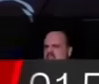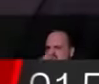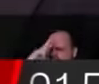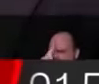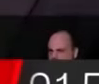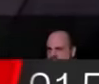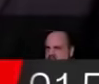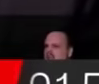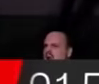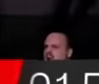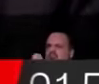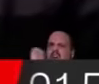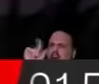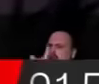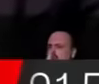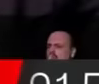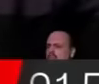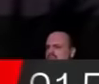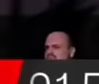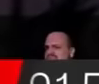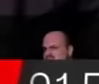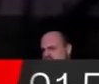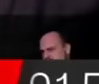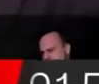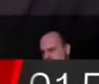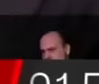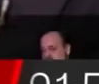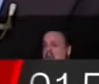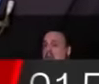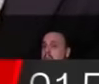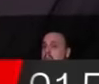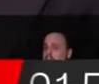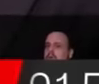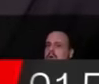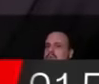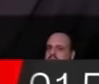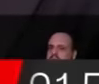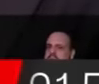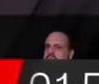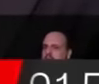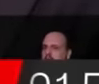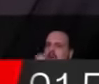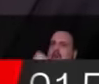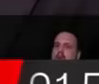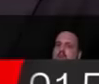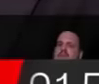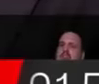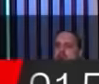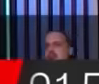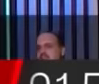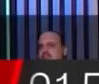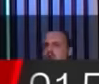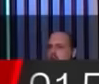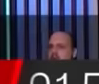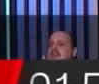respeto, no lo vas a construir. Te vuelvo a preguntar, por sí o por no, ¿vas a dolarizar la economía? ¿Vas a eliminar